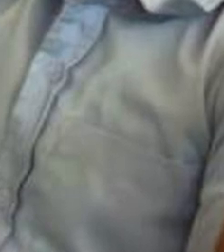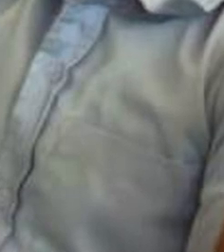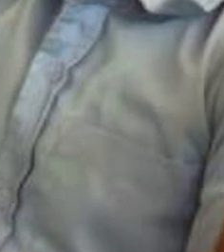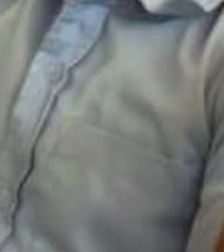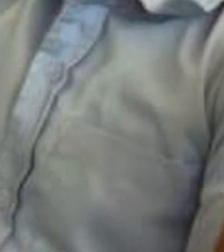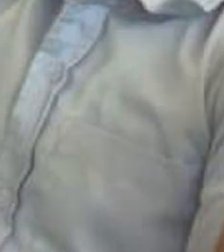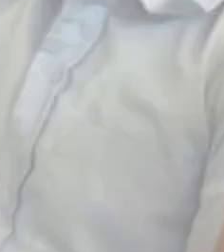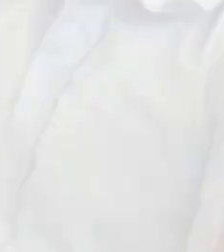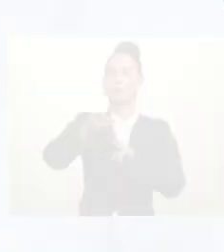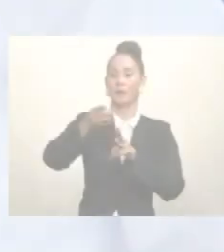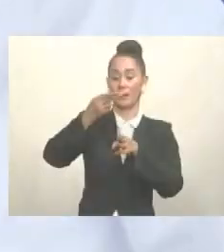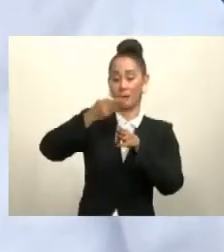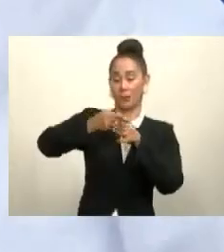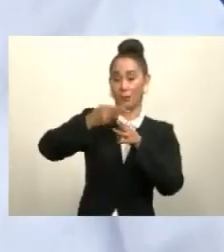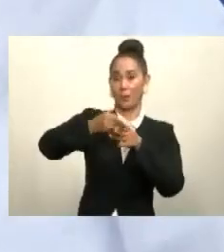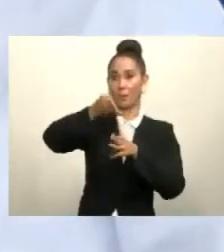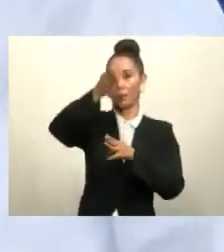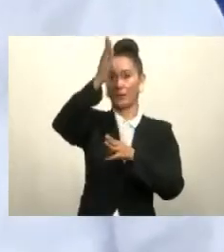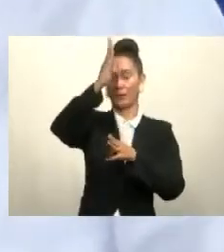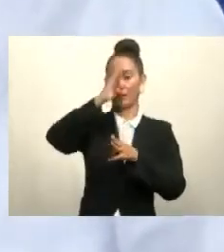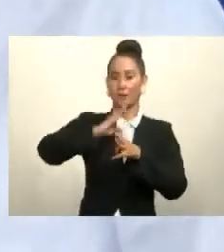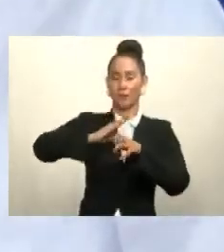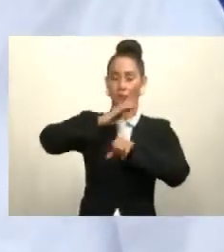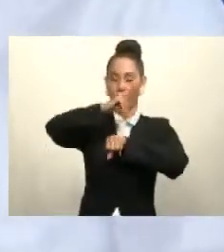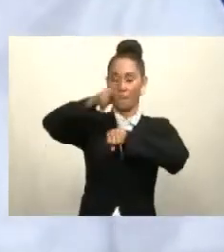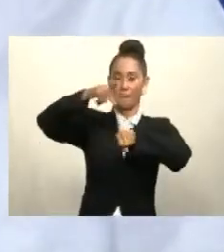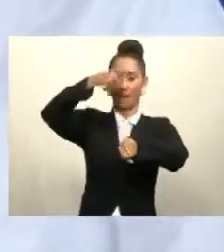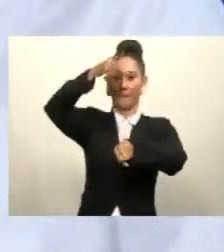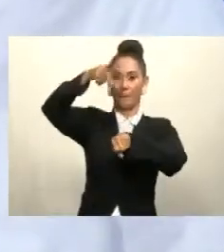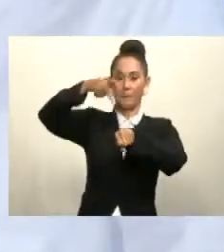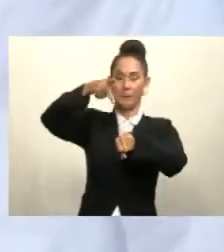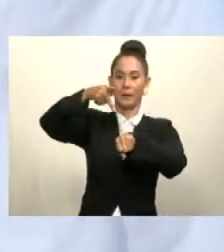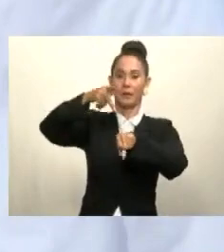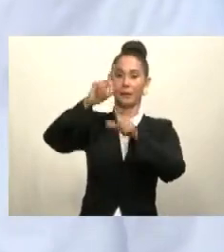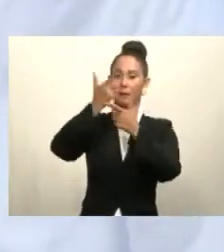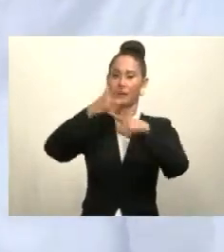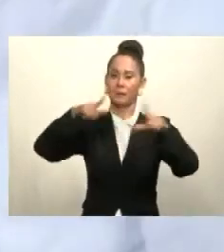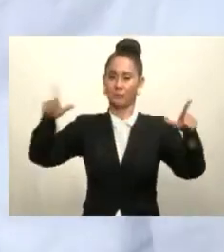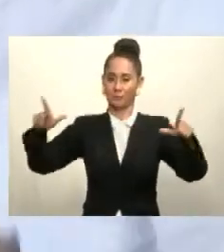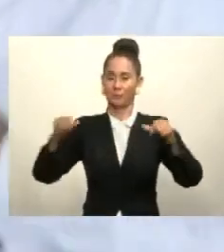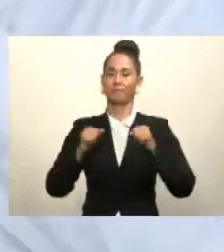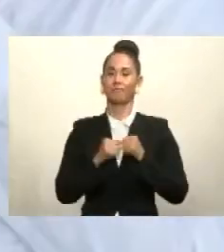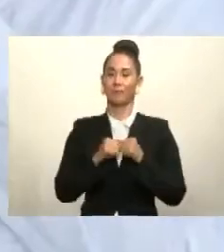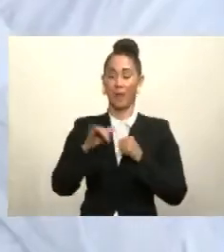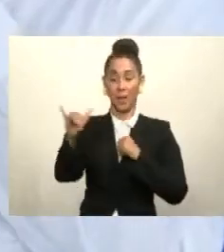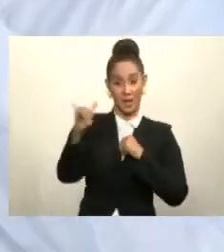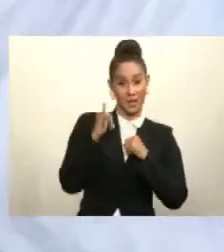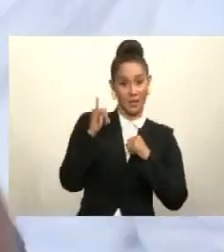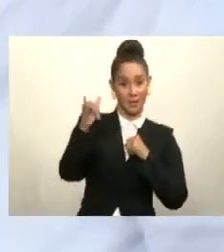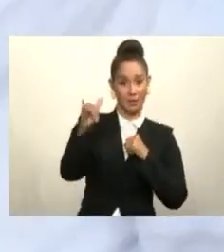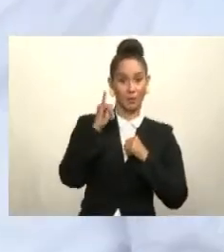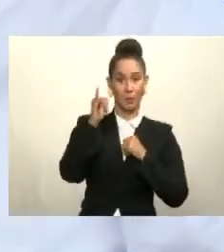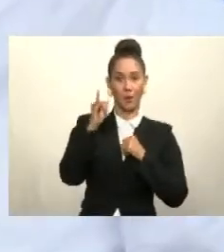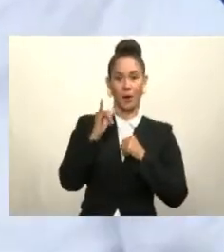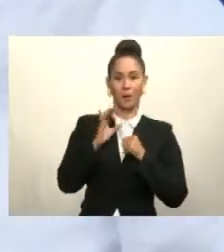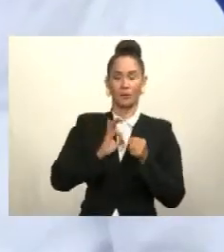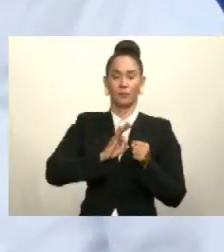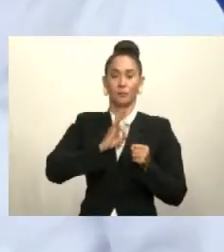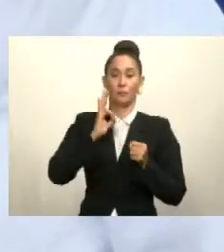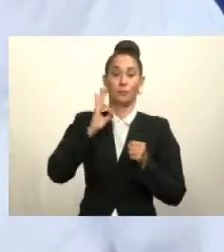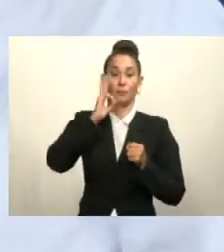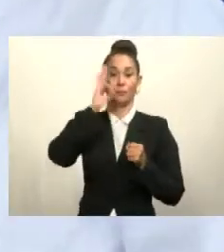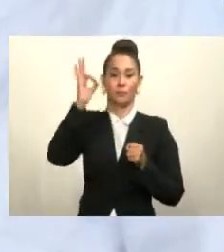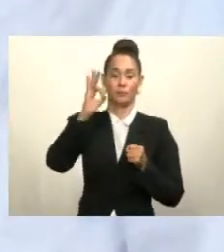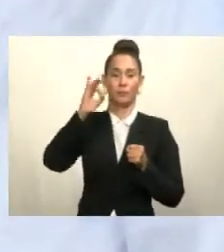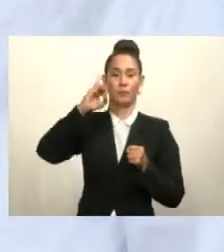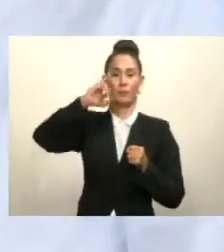ministro de educación. El funcionario agregó que el programa que se implementará a partir de este lunes es el mismo que fue